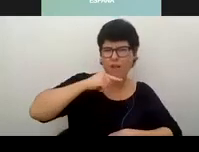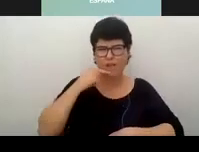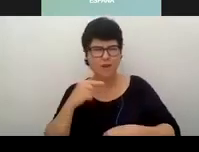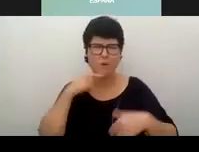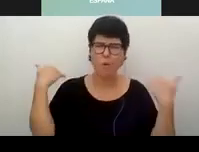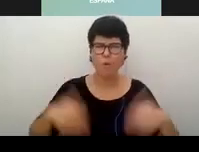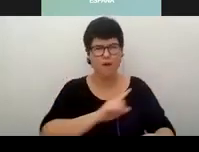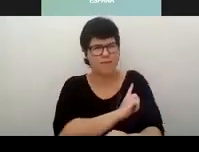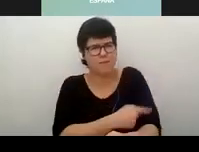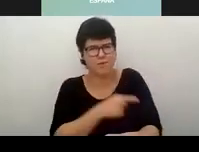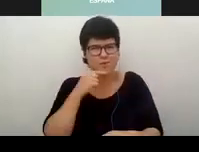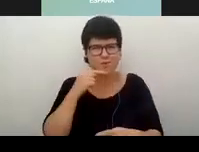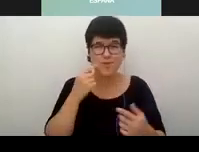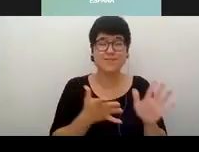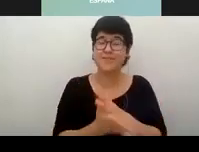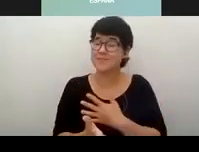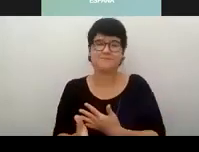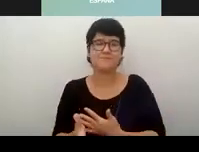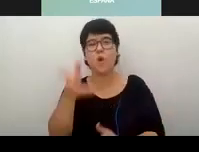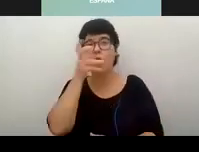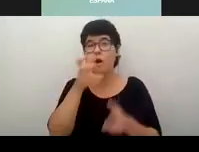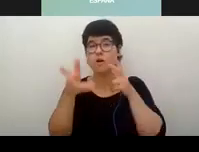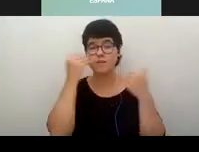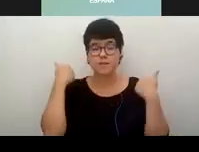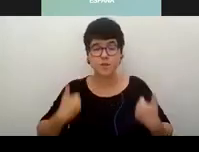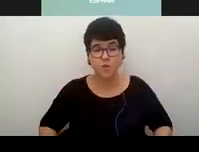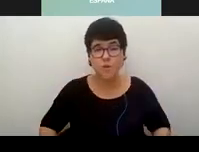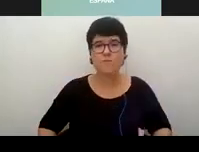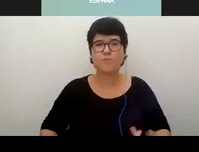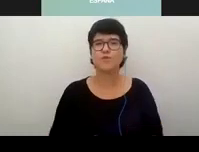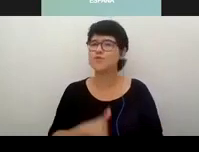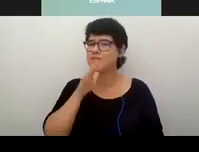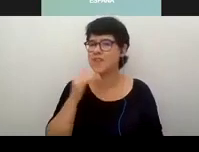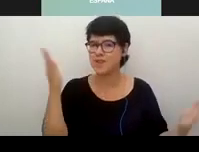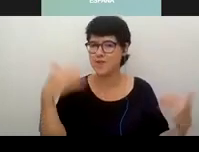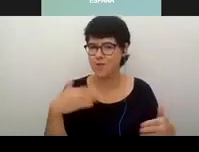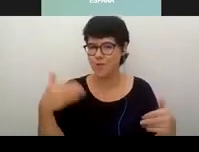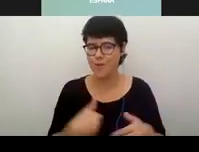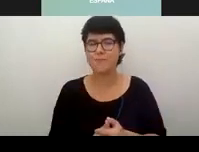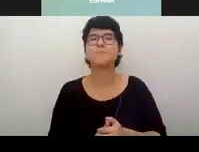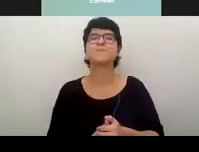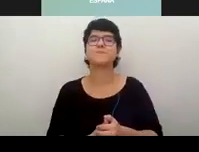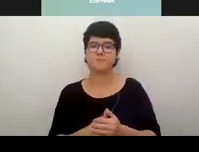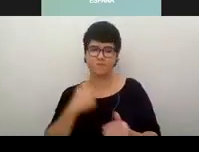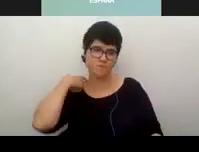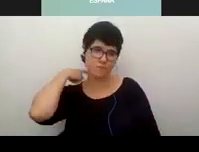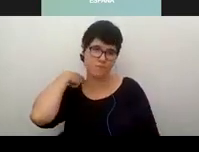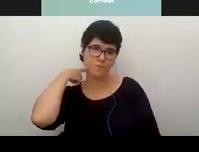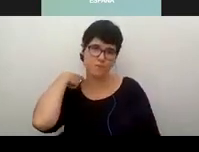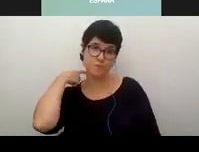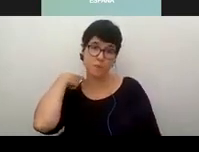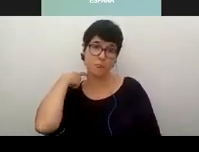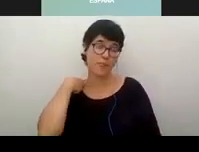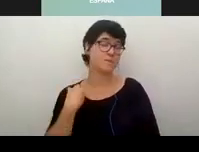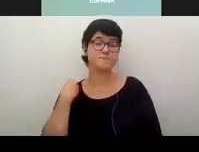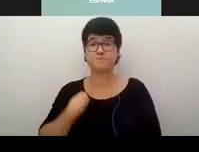y nuestra oxigenación no se corresponde con el ejercicio realizado, pues los